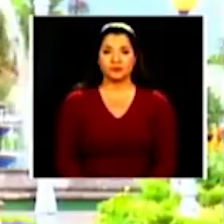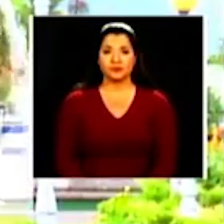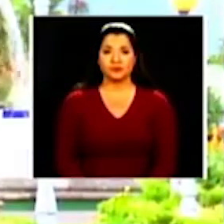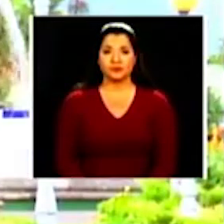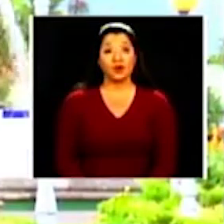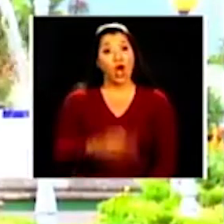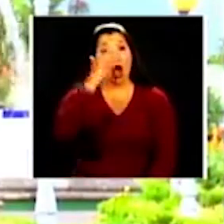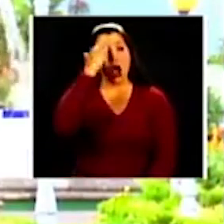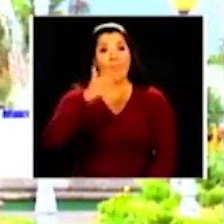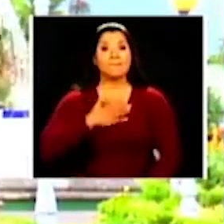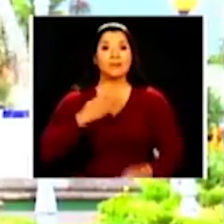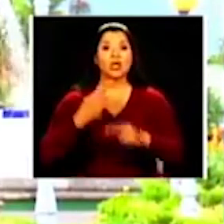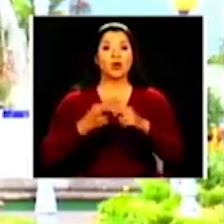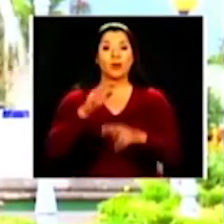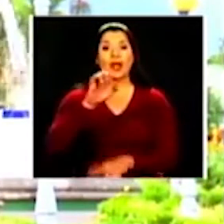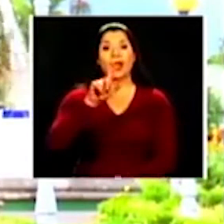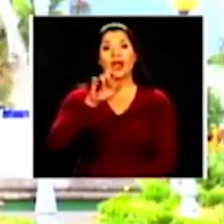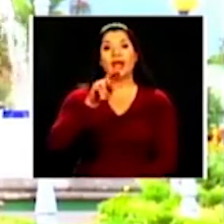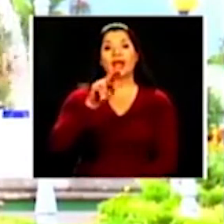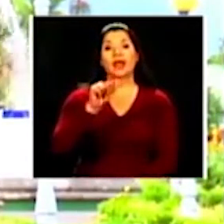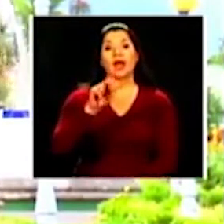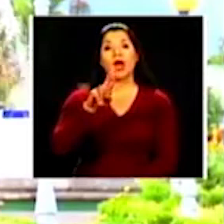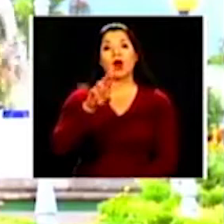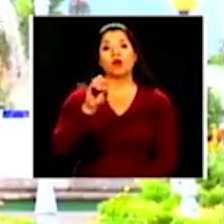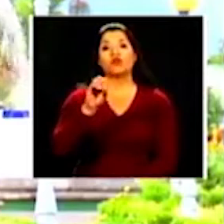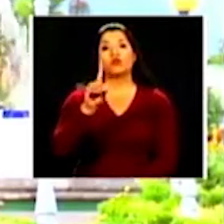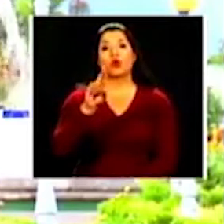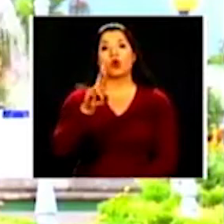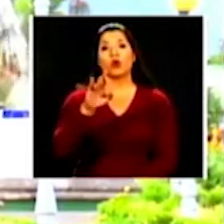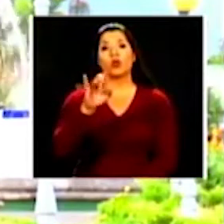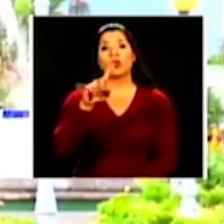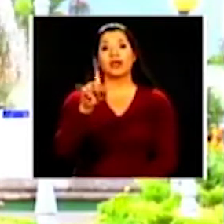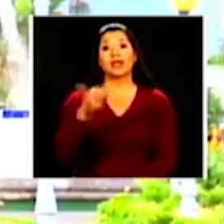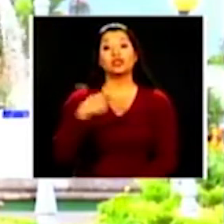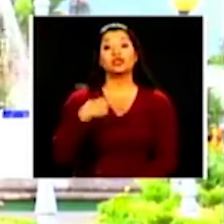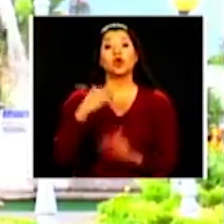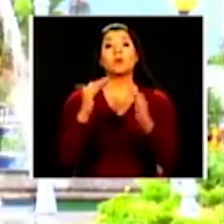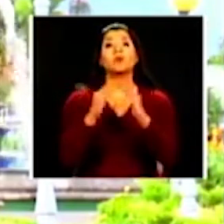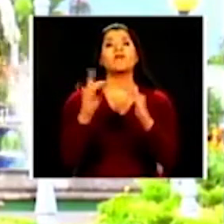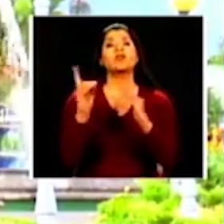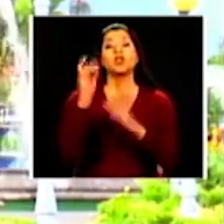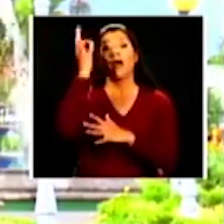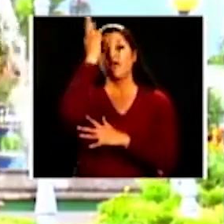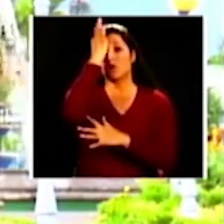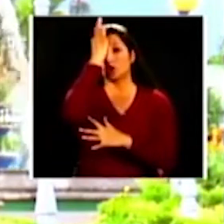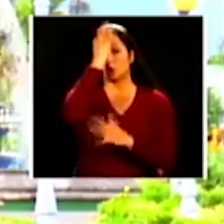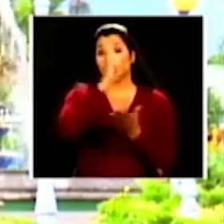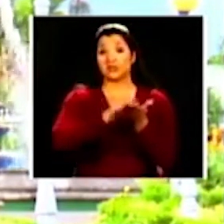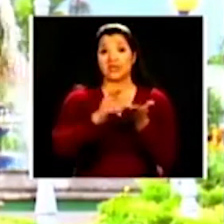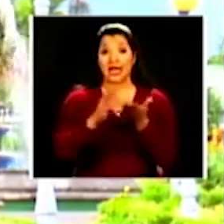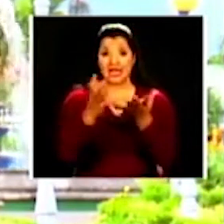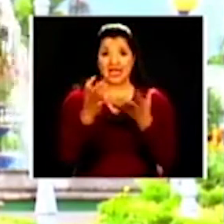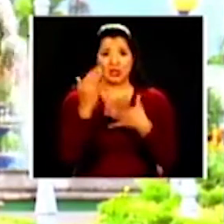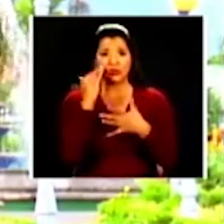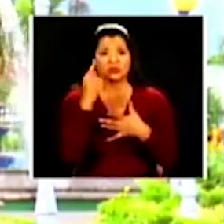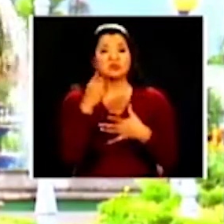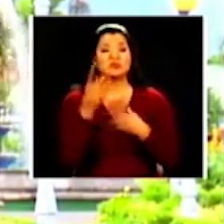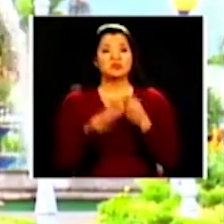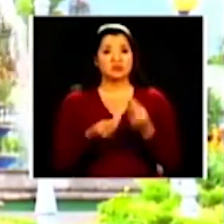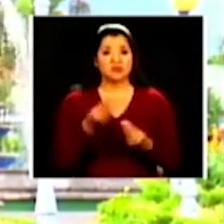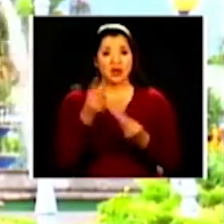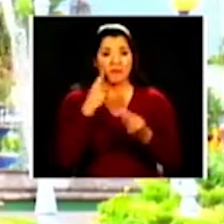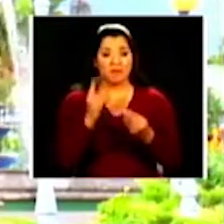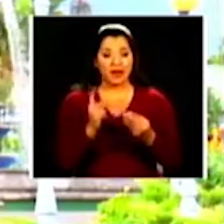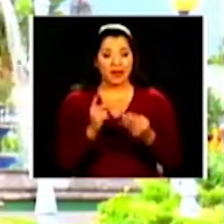Hola, mi nombre es Elena Rodríguez, vecina de La Fortuna de San Carlos. Me gustaría saber cómo van a hacer para ampliar la red de